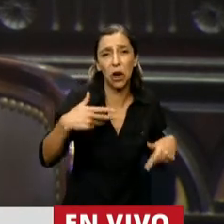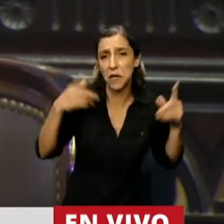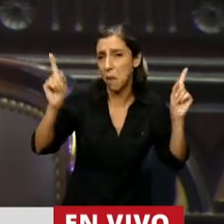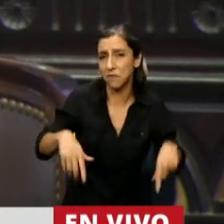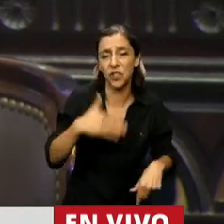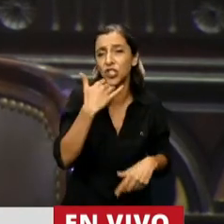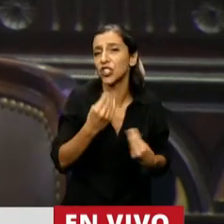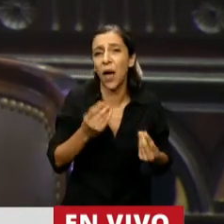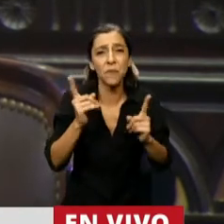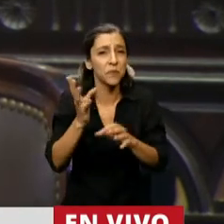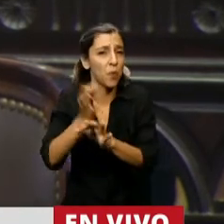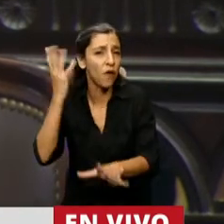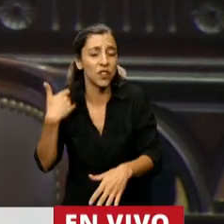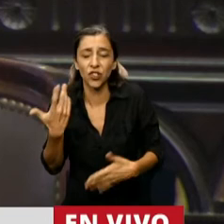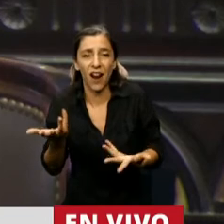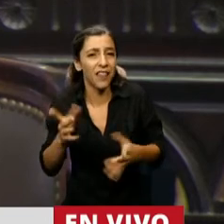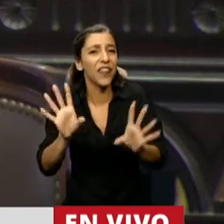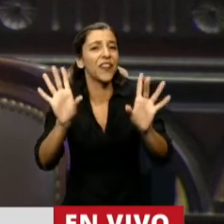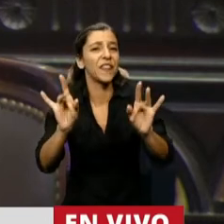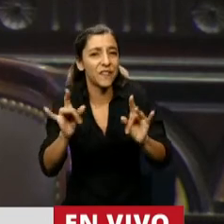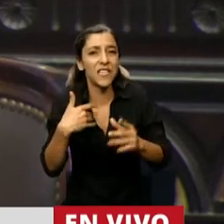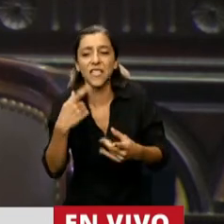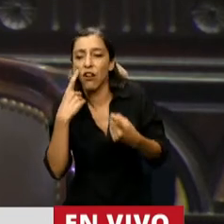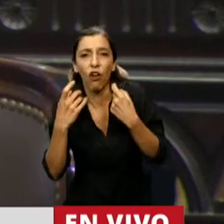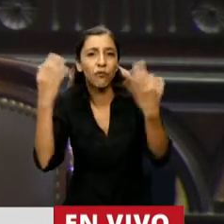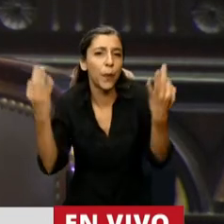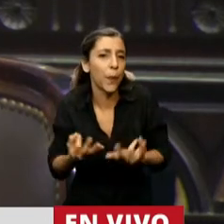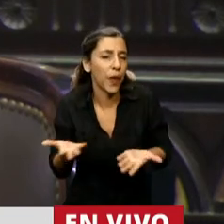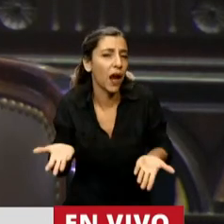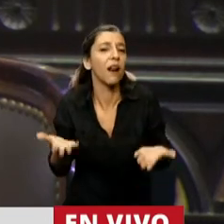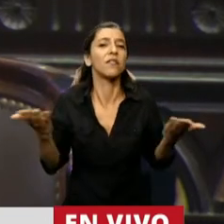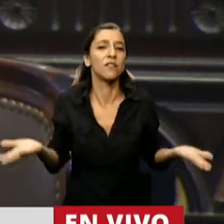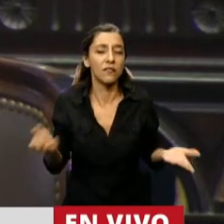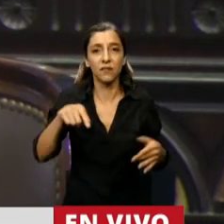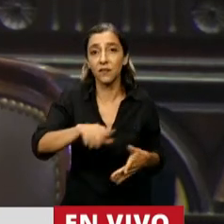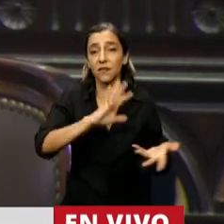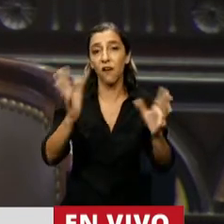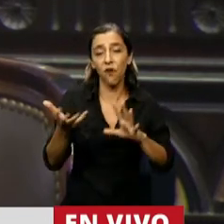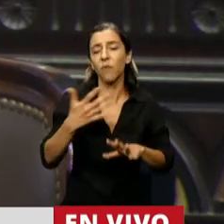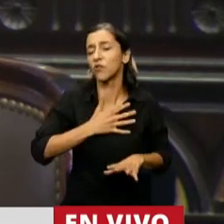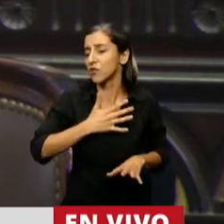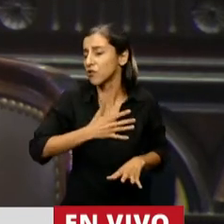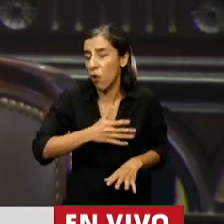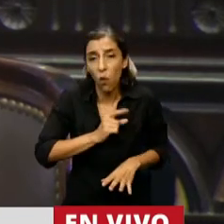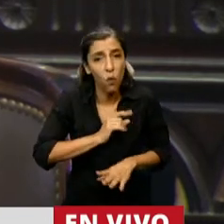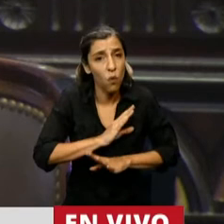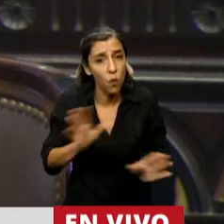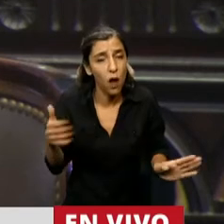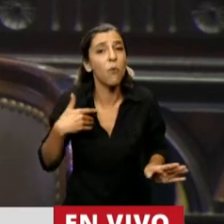por un especialista. Lo único que les va a permitir, y esto lo anticipo y con mucho dolor,